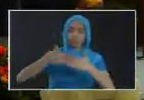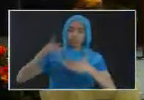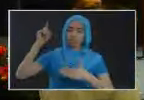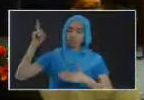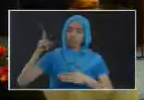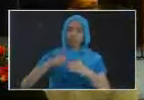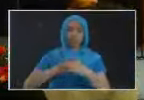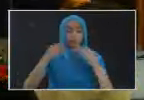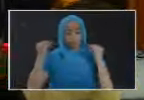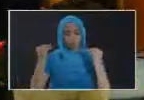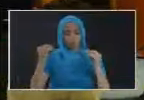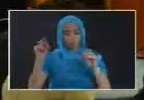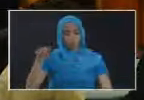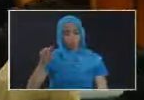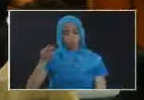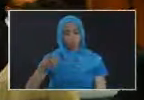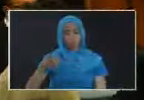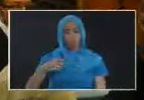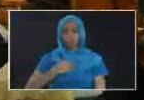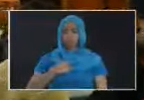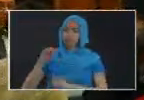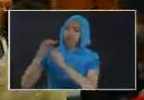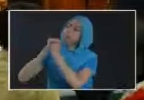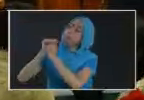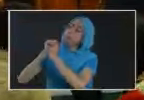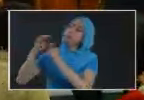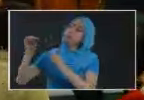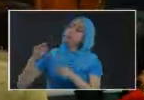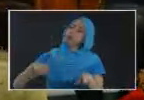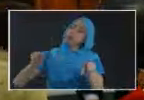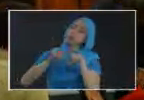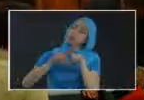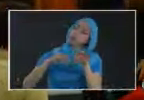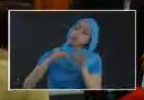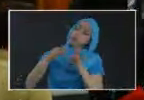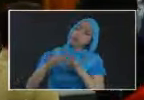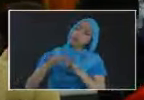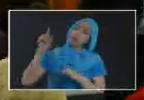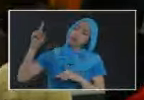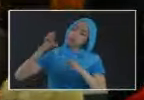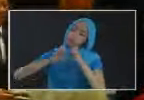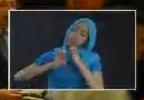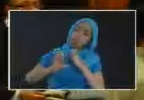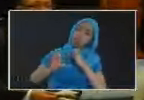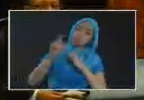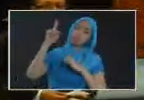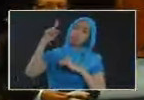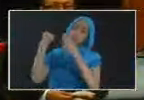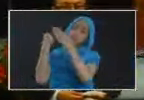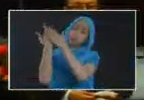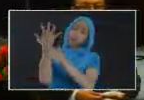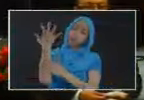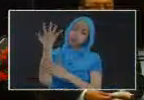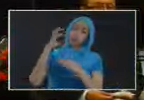necesidad. Yo vengo pidiéndote juntamente con tu pueblo, Señor, que extiendas tu mano de poder, tu mano